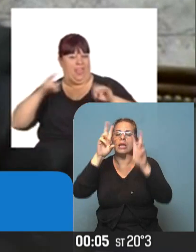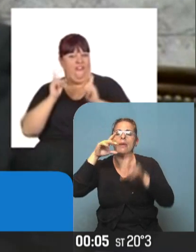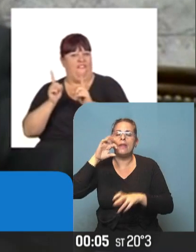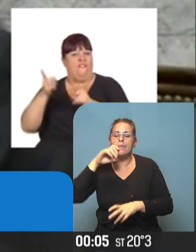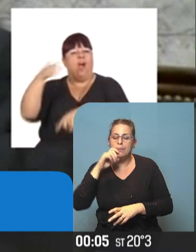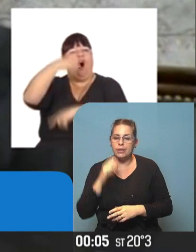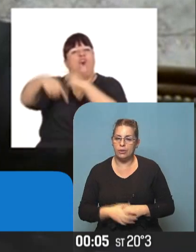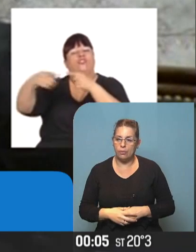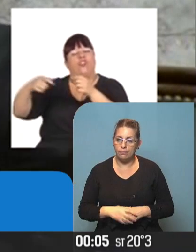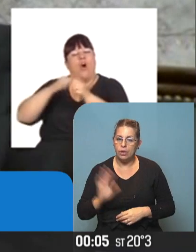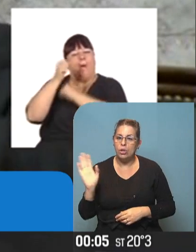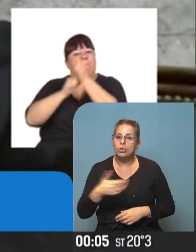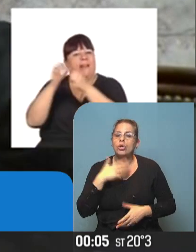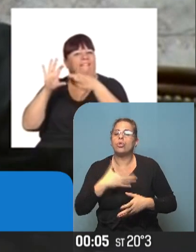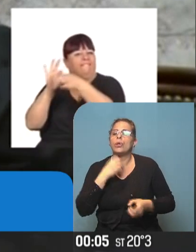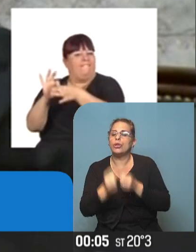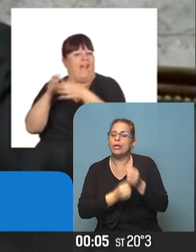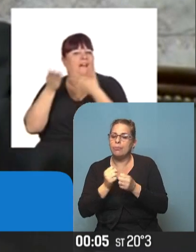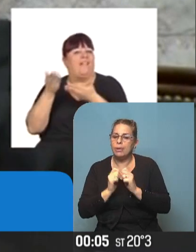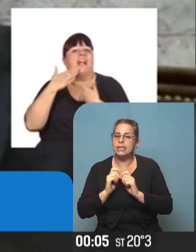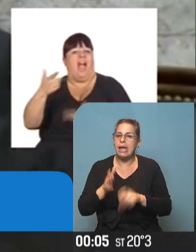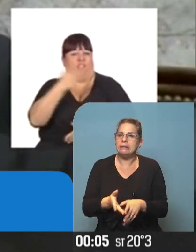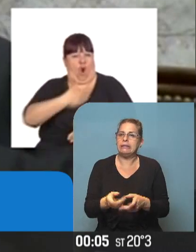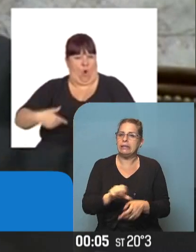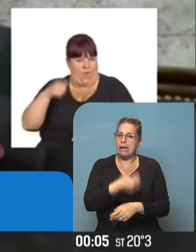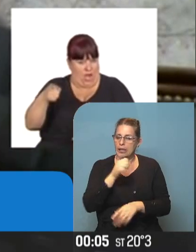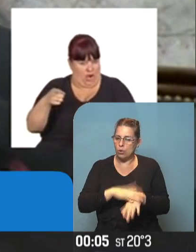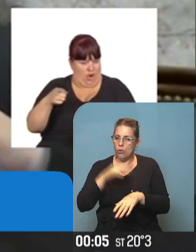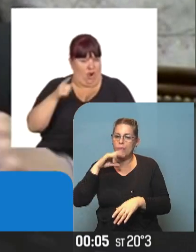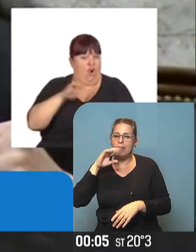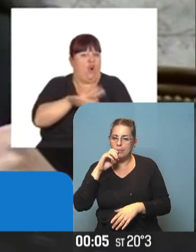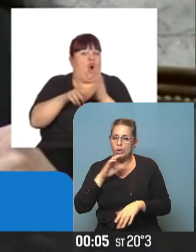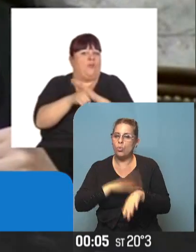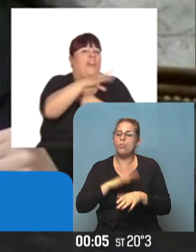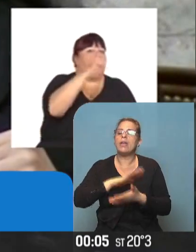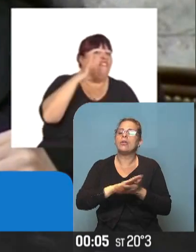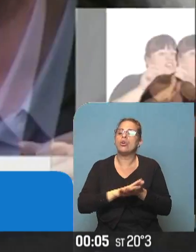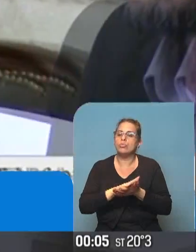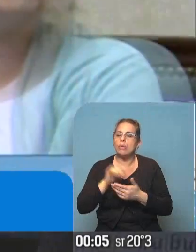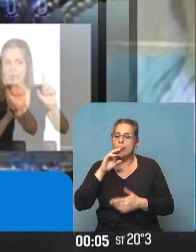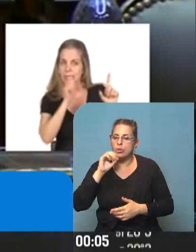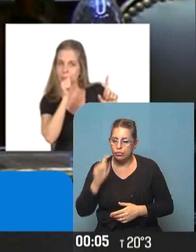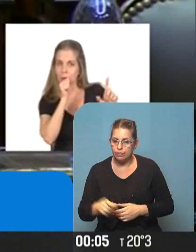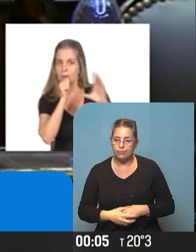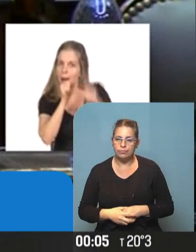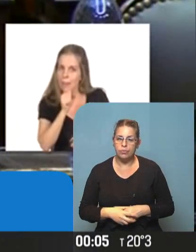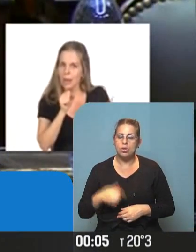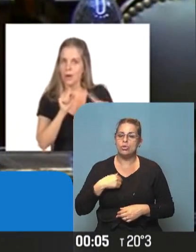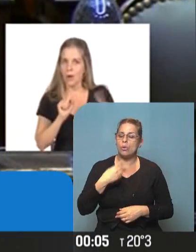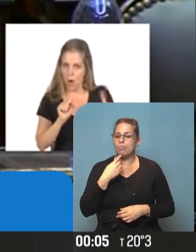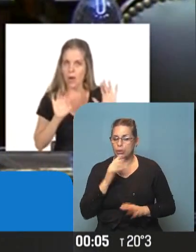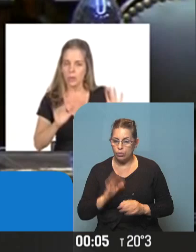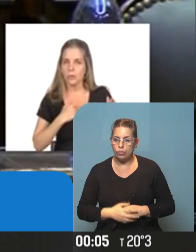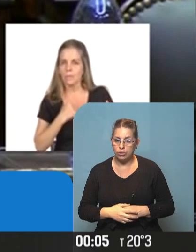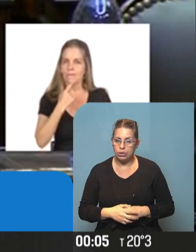pie a todo el régimen empresarial que se benefició con la corrupción de Devido. Yo me pregunto,